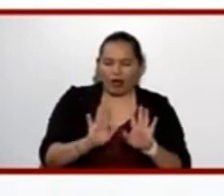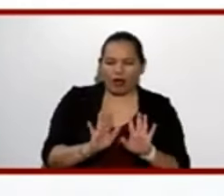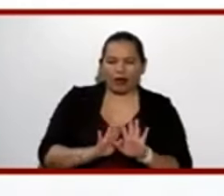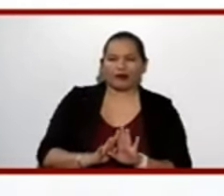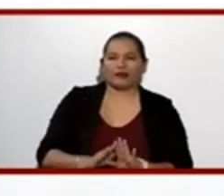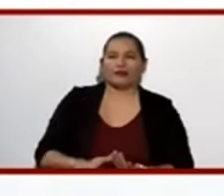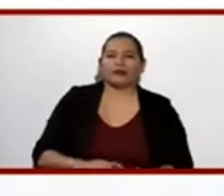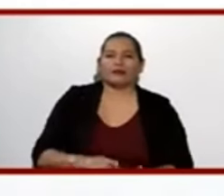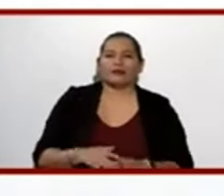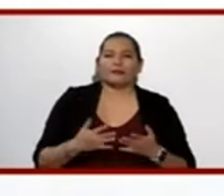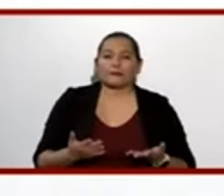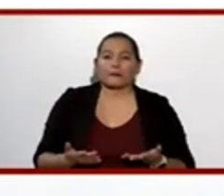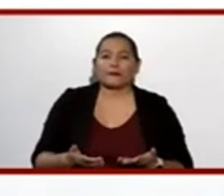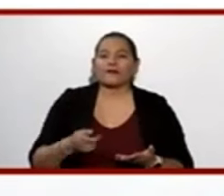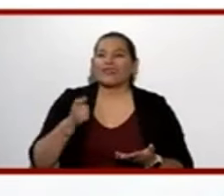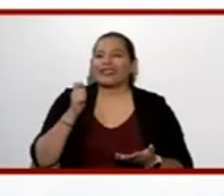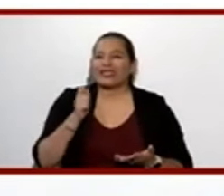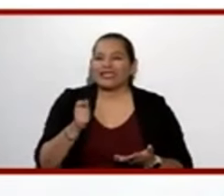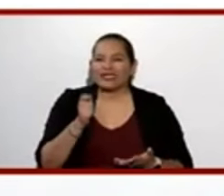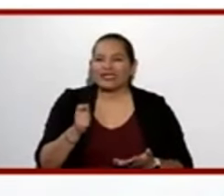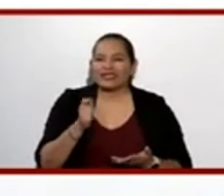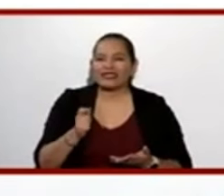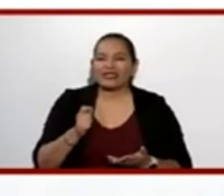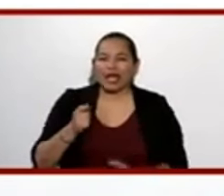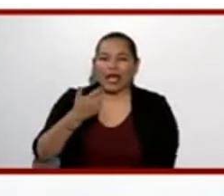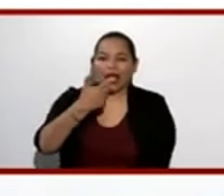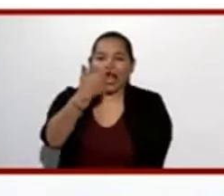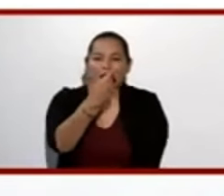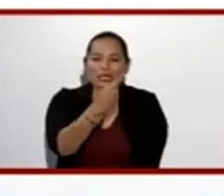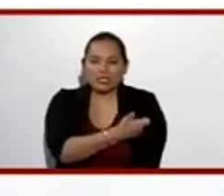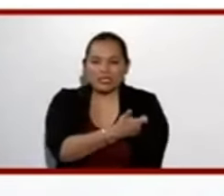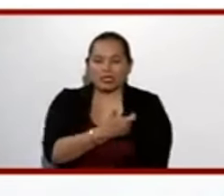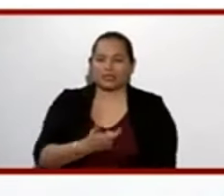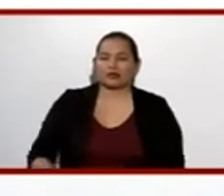eso. Es una inyección